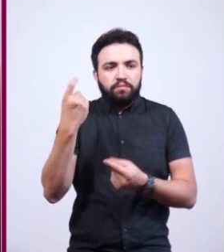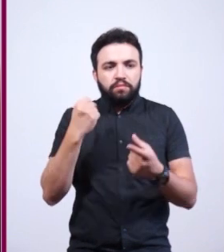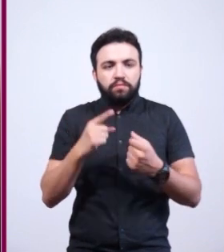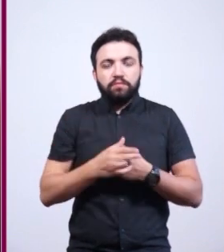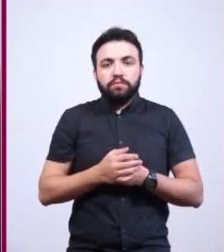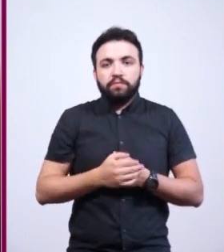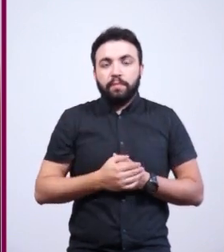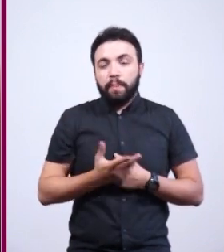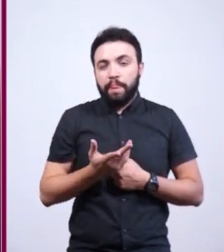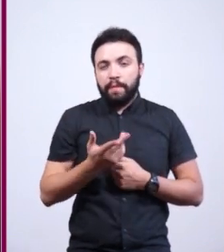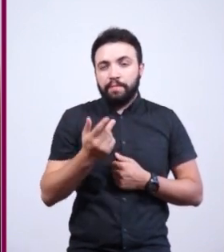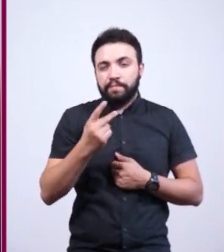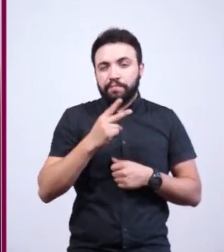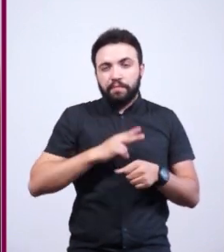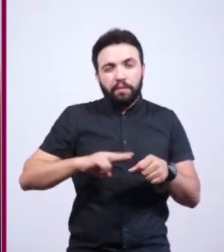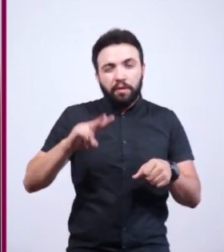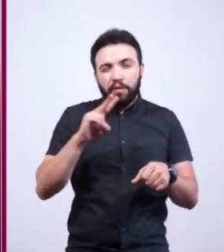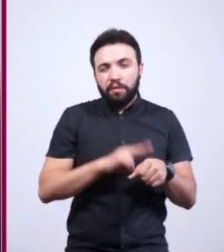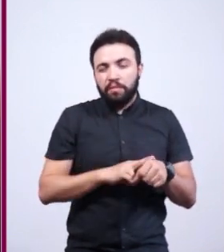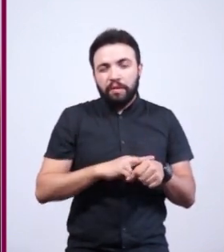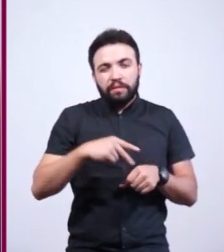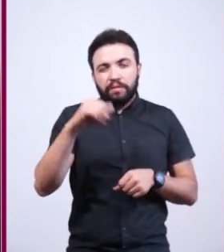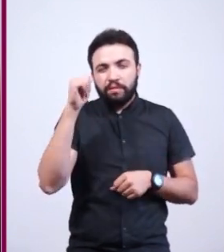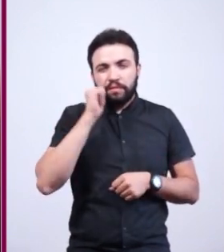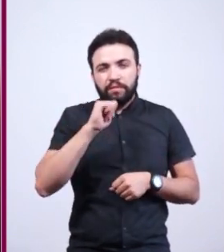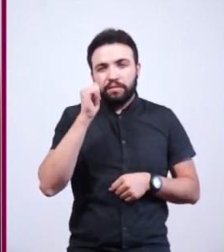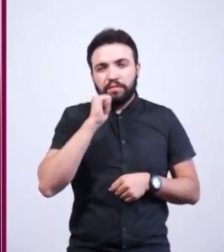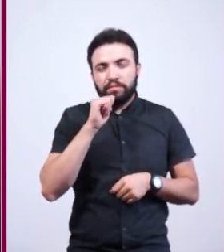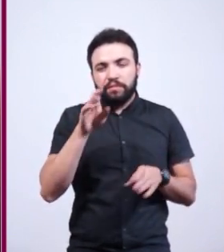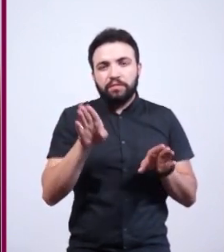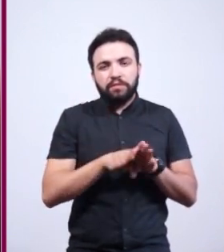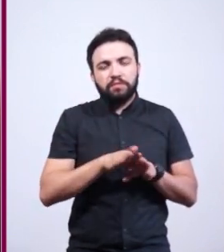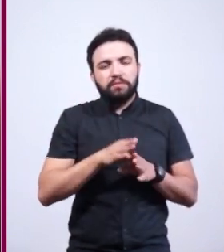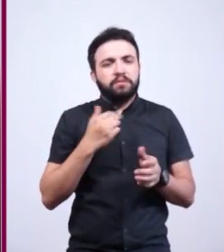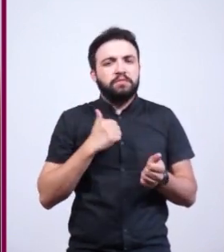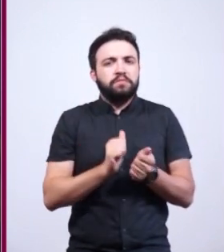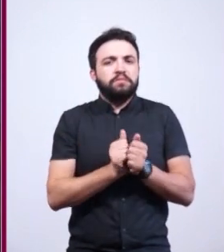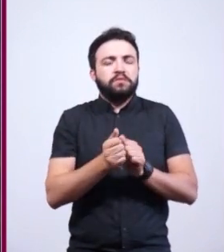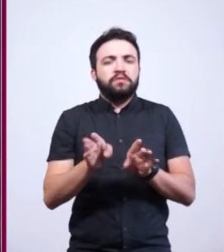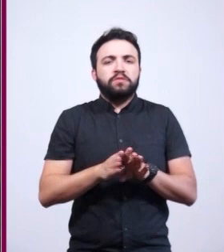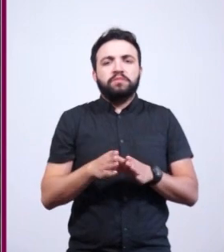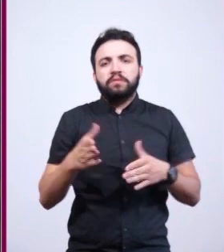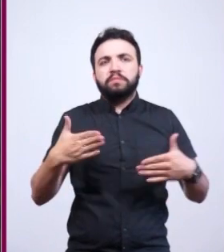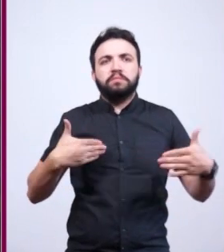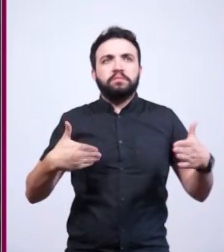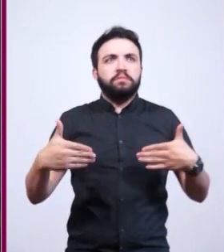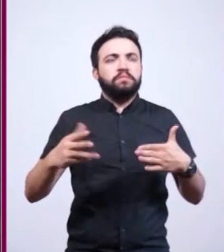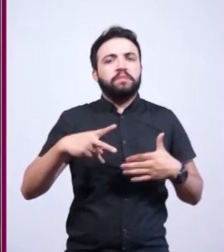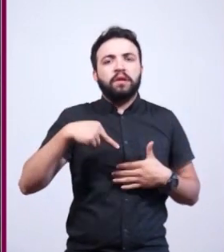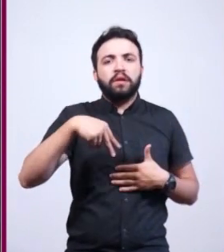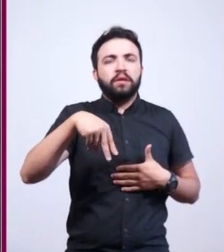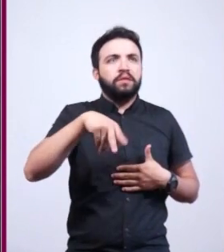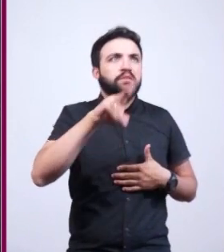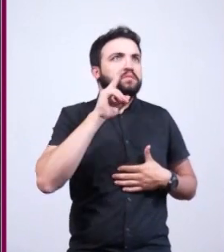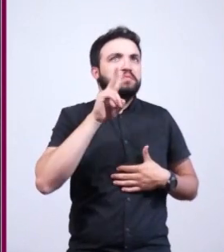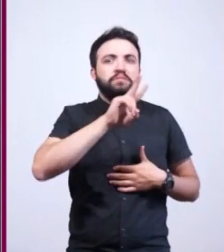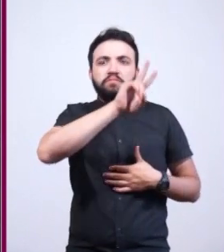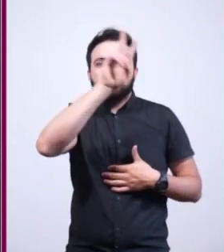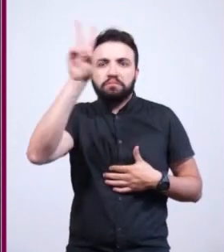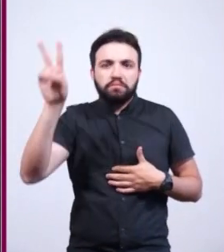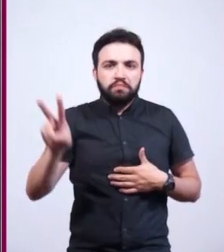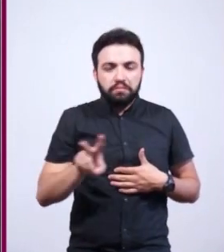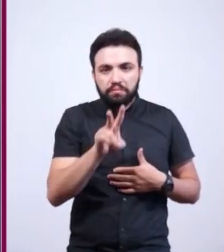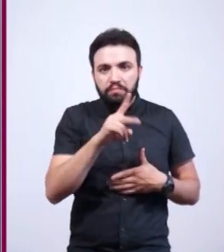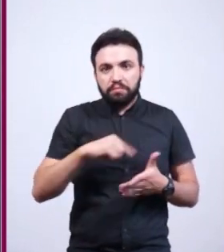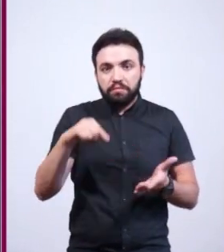Pues normalmente empiezo con estar caminando, rondando o explorando algún lugar, pero también hay veces